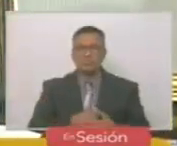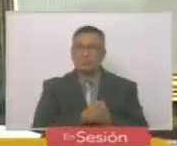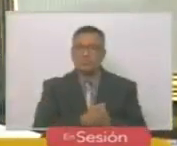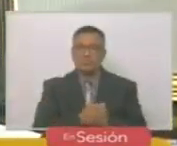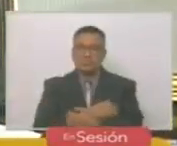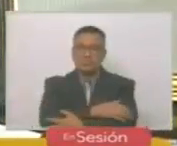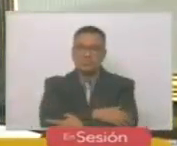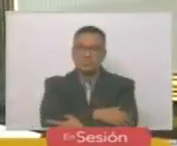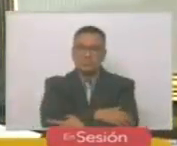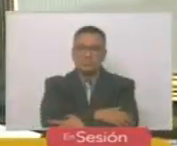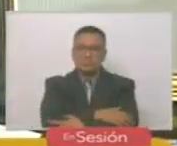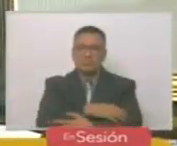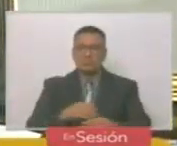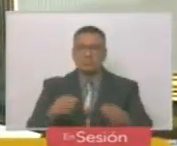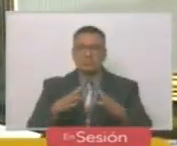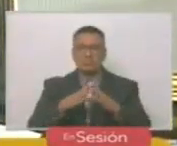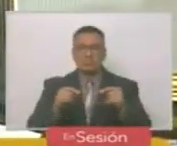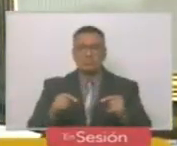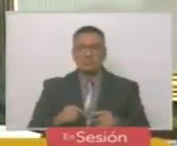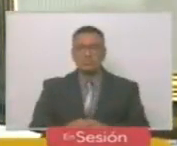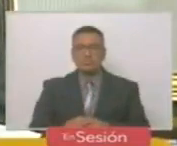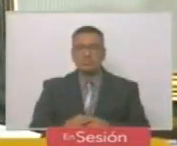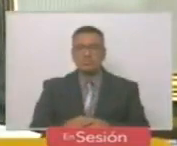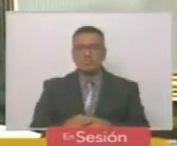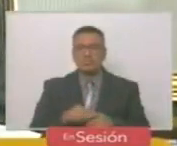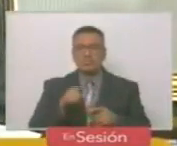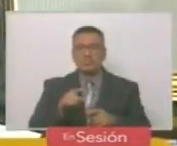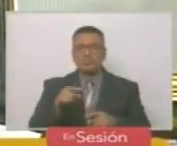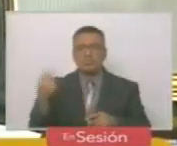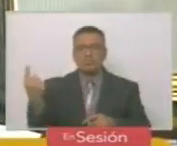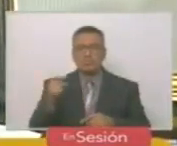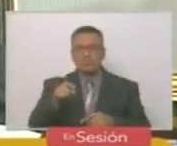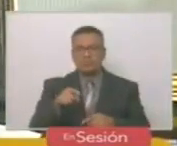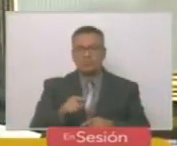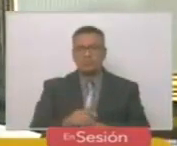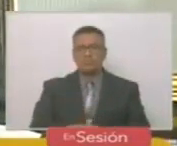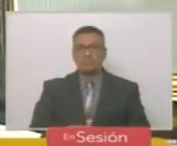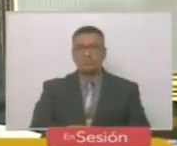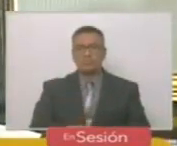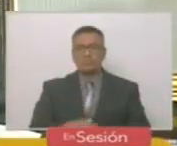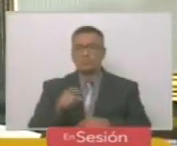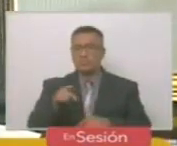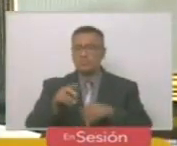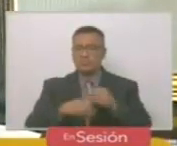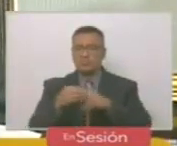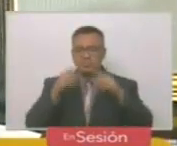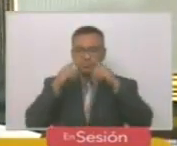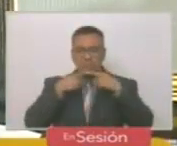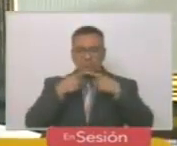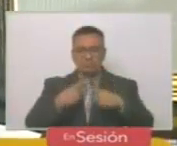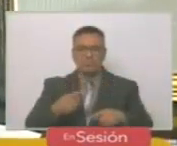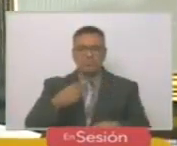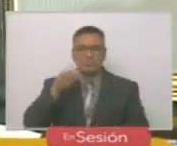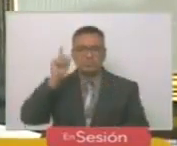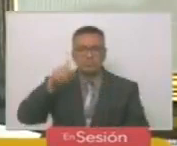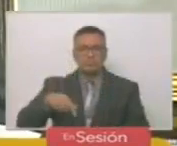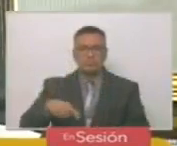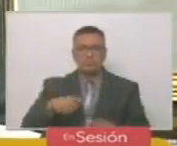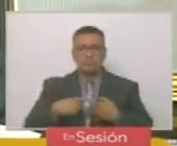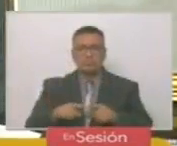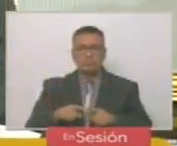abrazo de todas y de todos quienes allí estaban. Es una forma de decirle también a aquellos